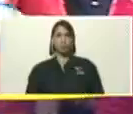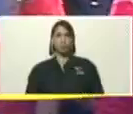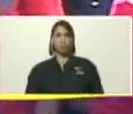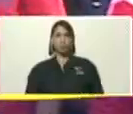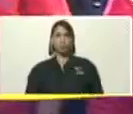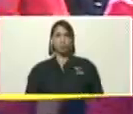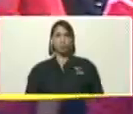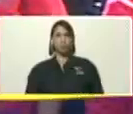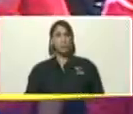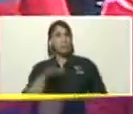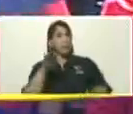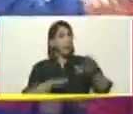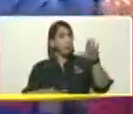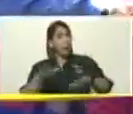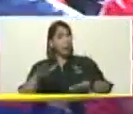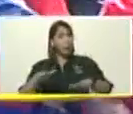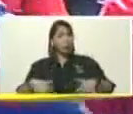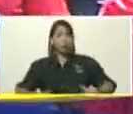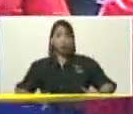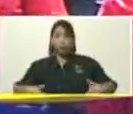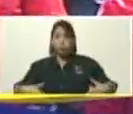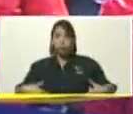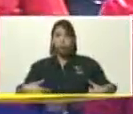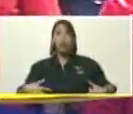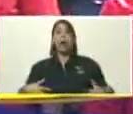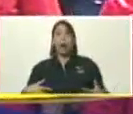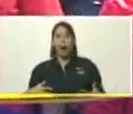Todo depende de la riqueza que entra al país.